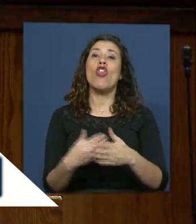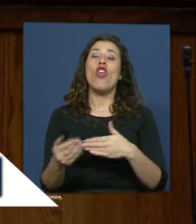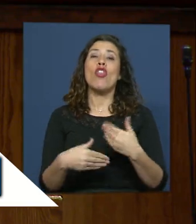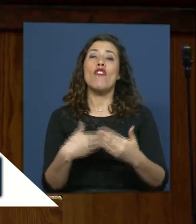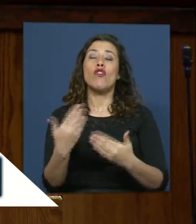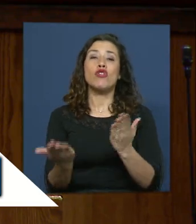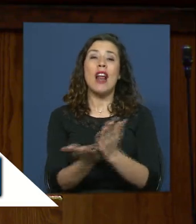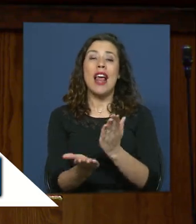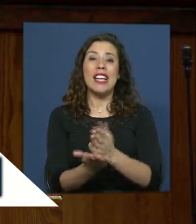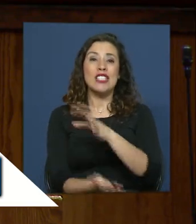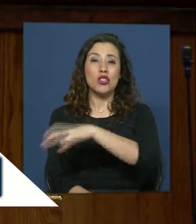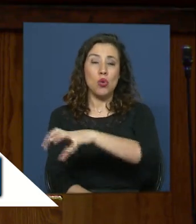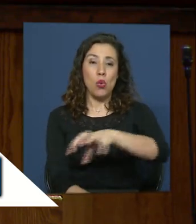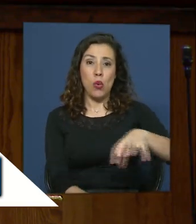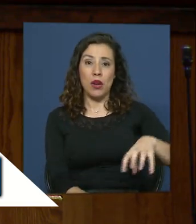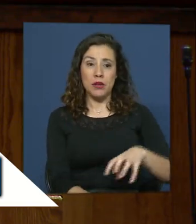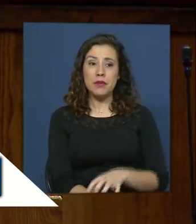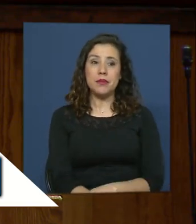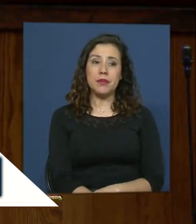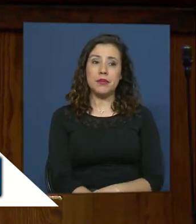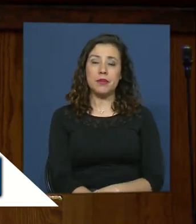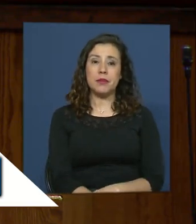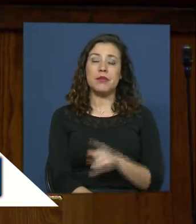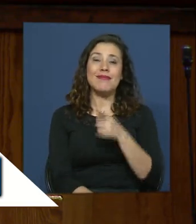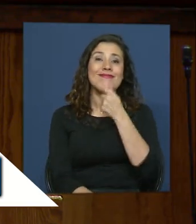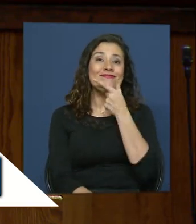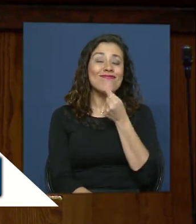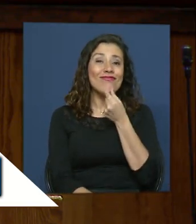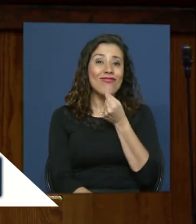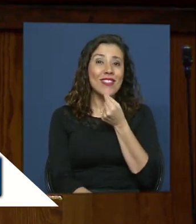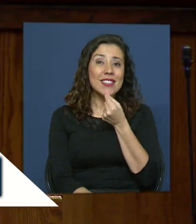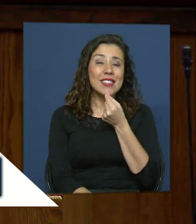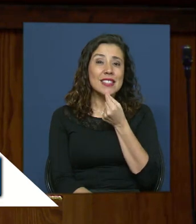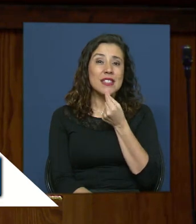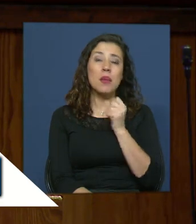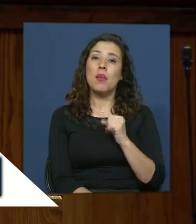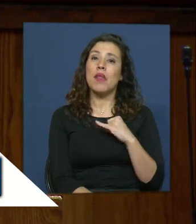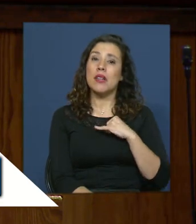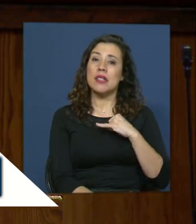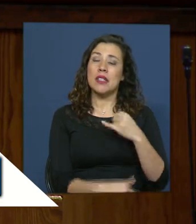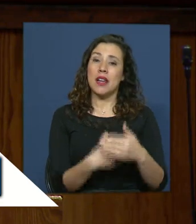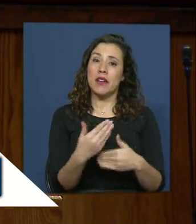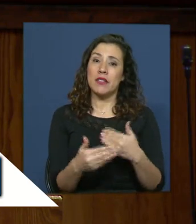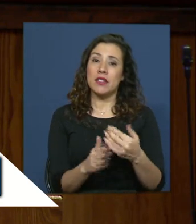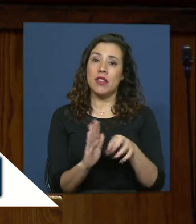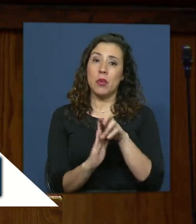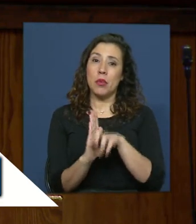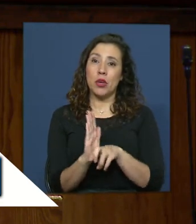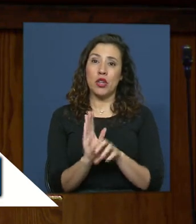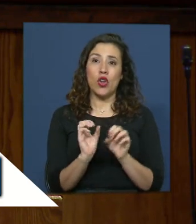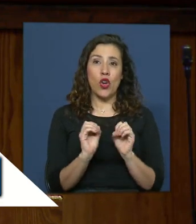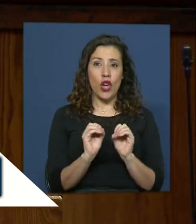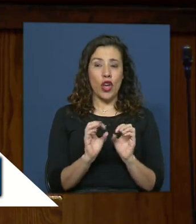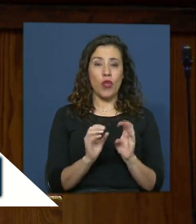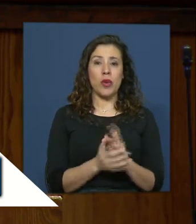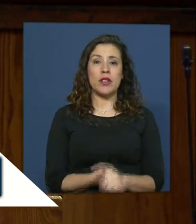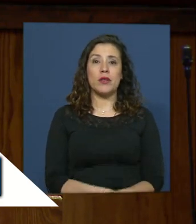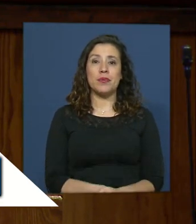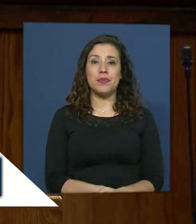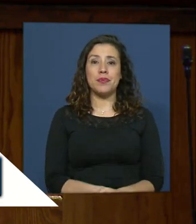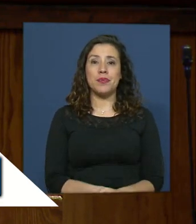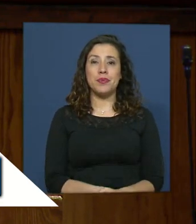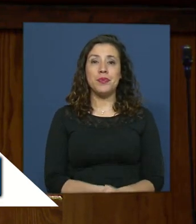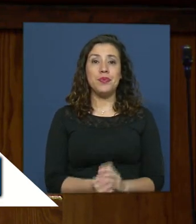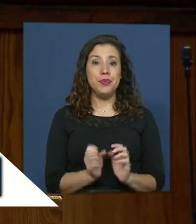sus establecimientos educacionales, lo que facilita la continuidad del proyecto educativo.